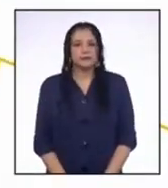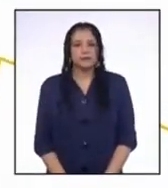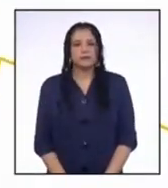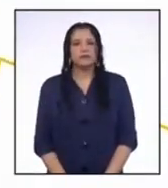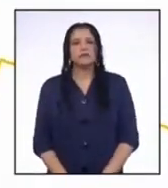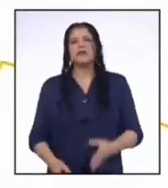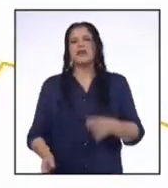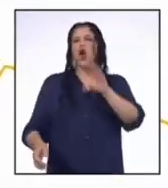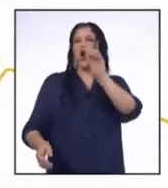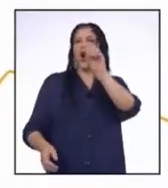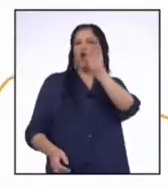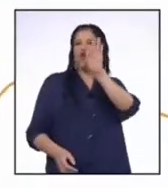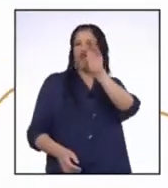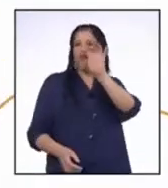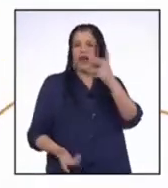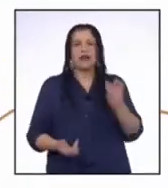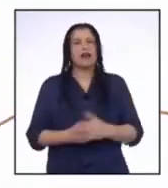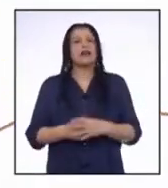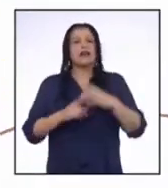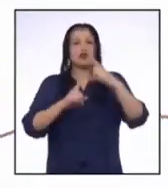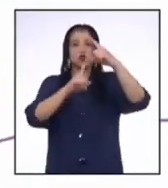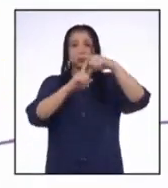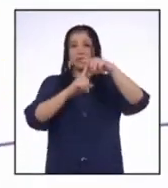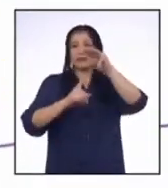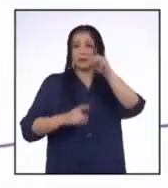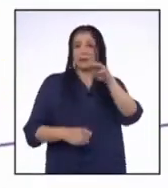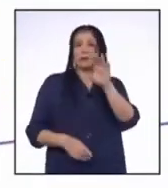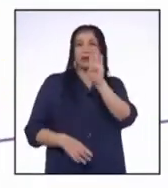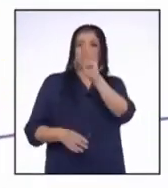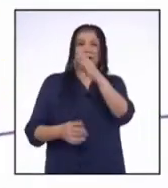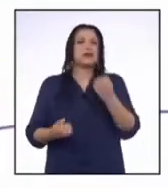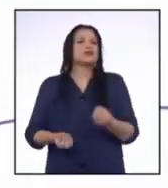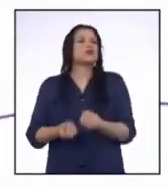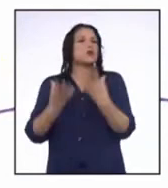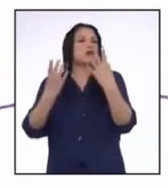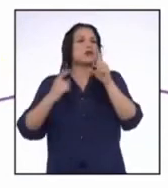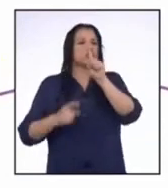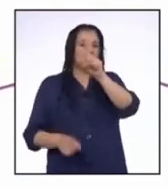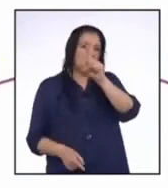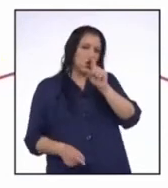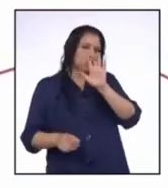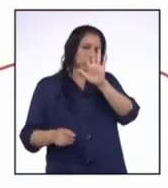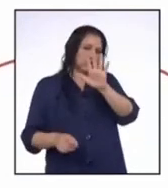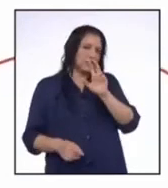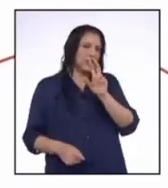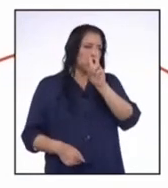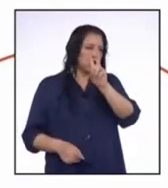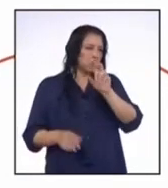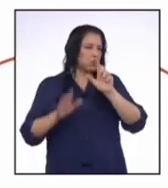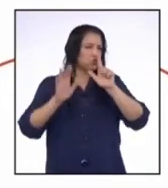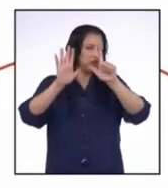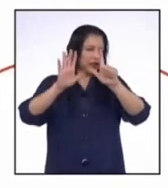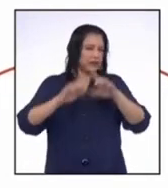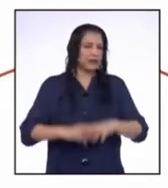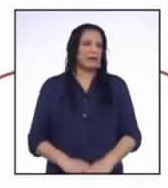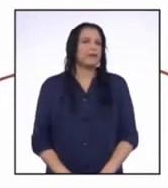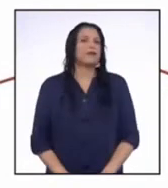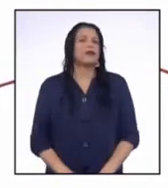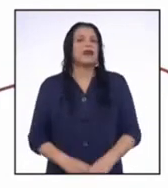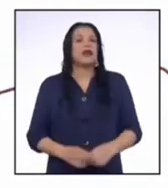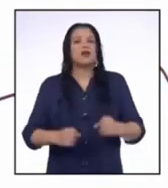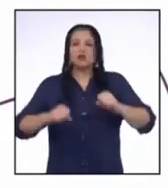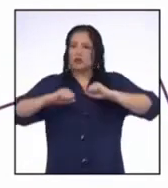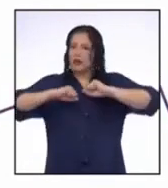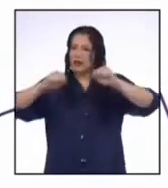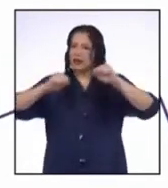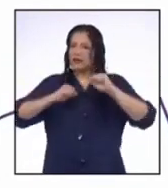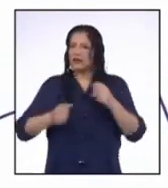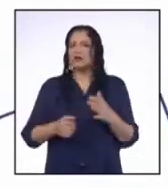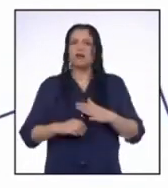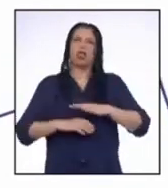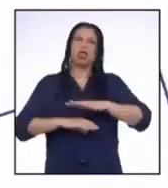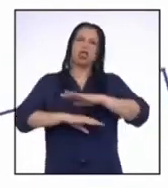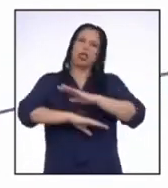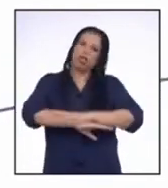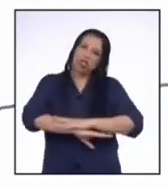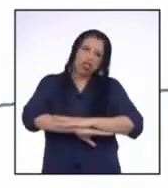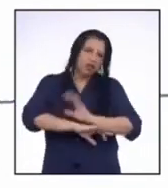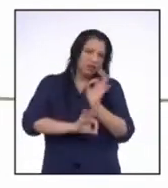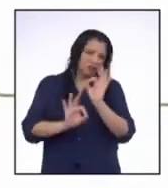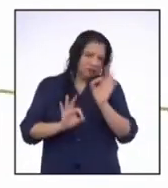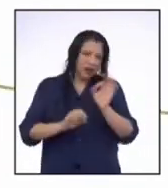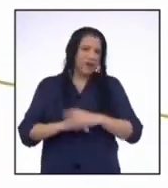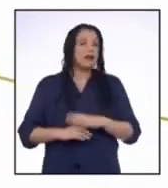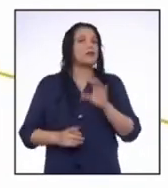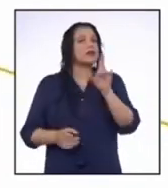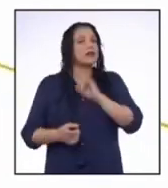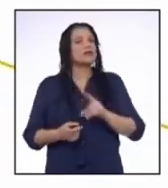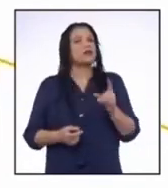En el caso de Ofelia, su tasa metabólica basal es 1.527 kilocalorías. Su nivel de actividad es sedentario, por lo